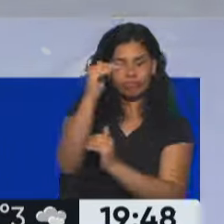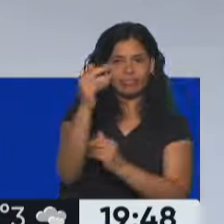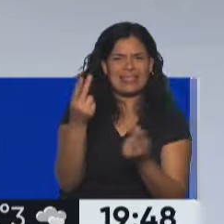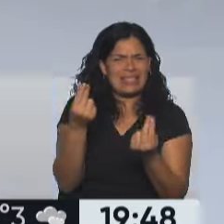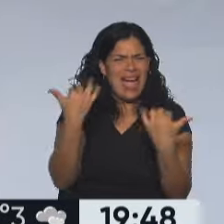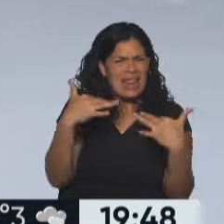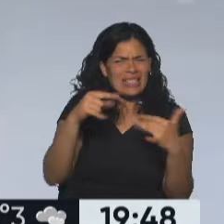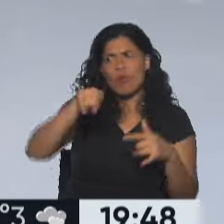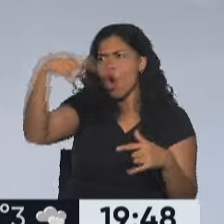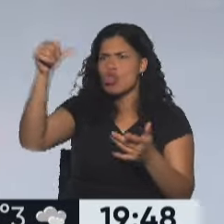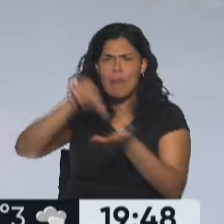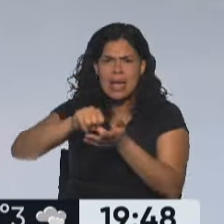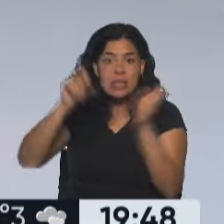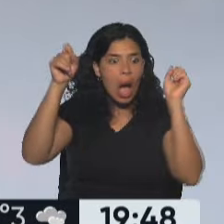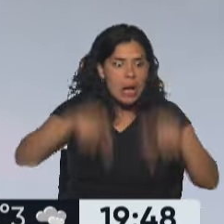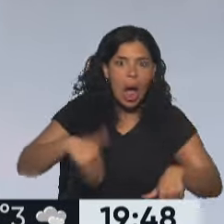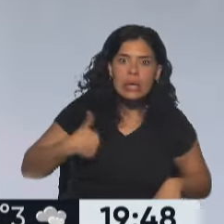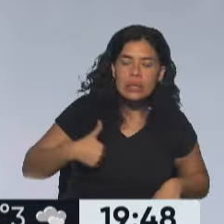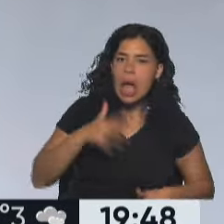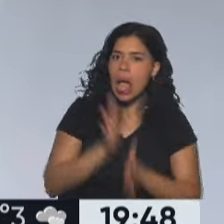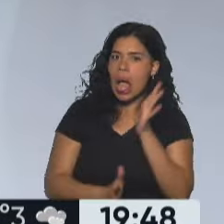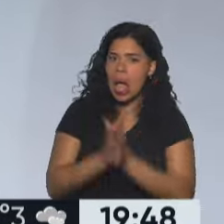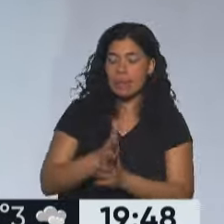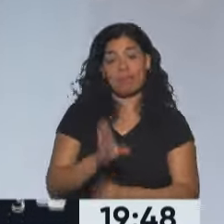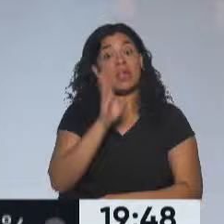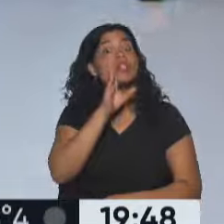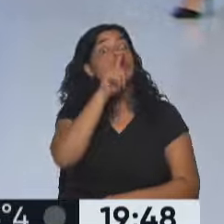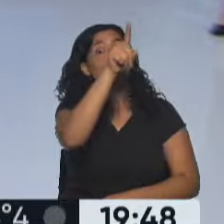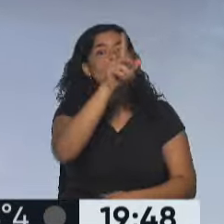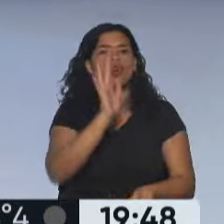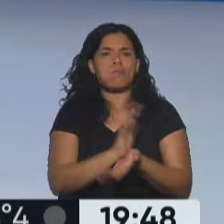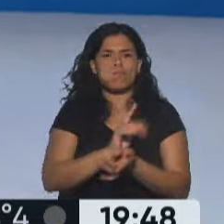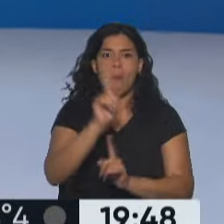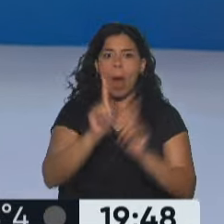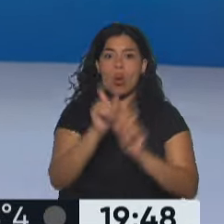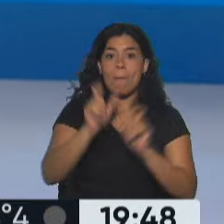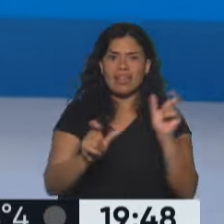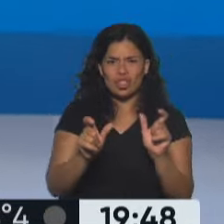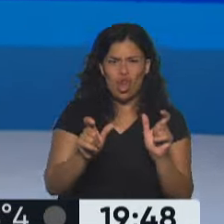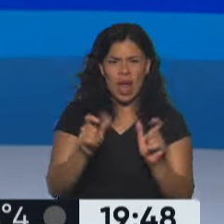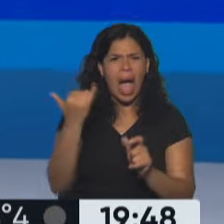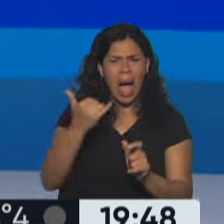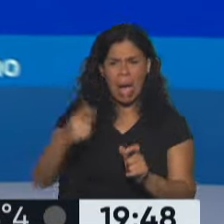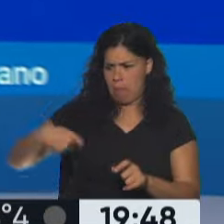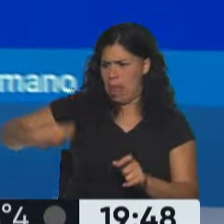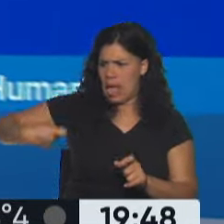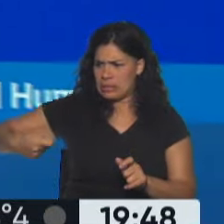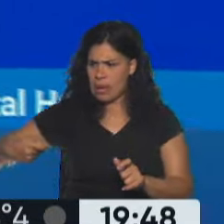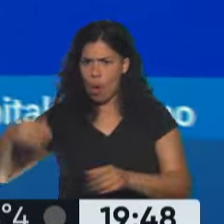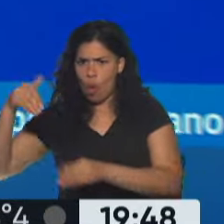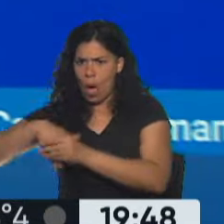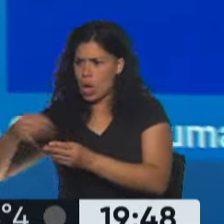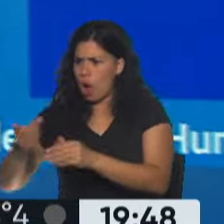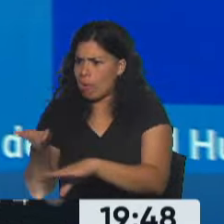carísima. Tenemos que tener en cuenta que en Estados Unidos la gente saca hipotecas para poderle pagar la educación a sus hijos. Y acá en